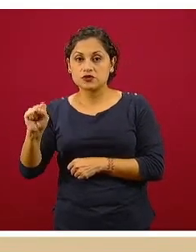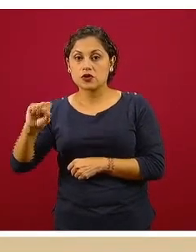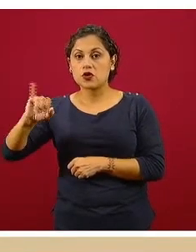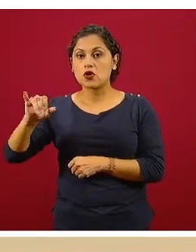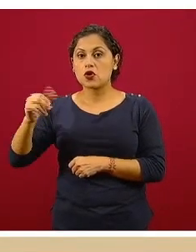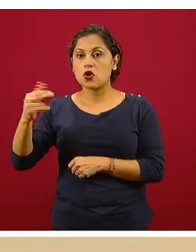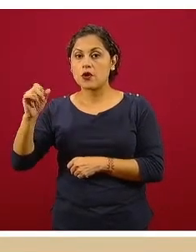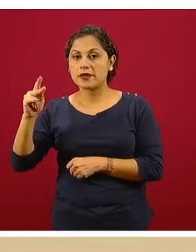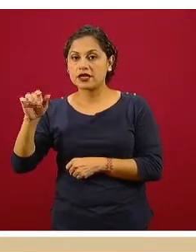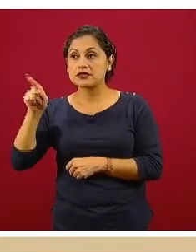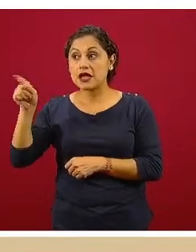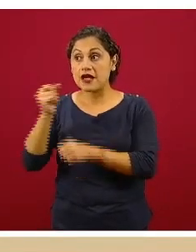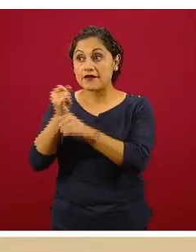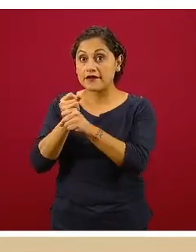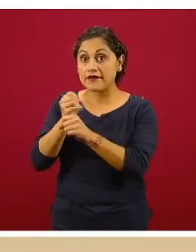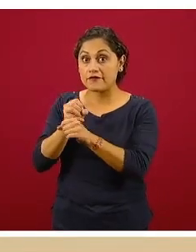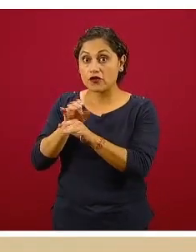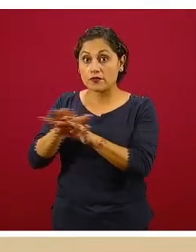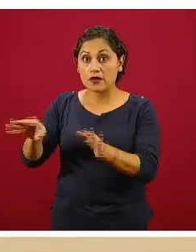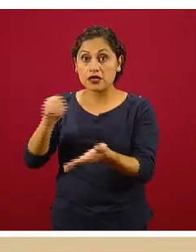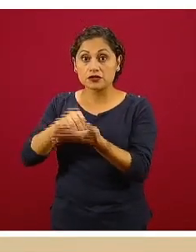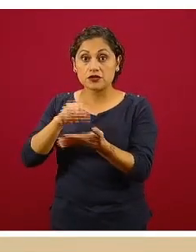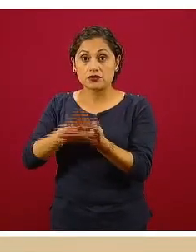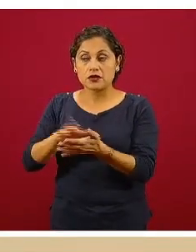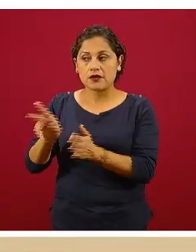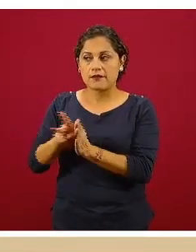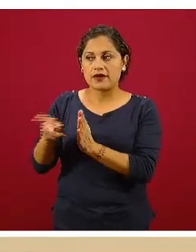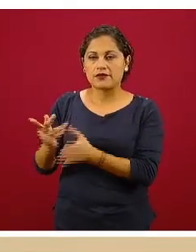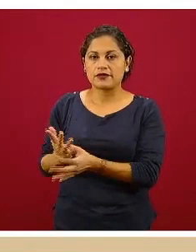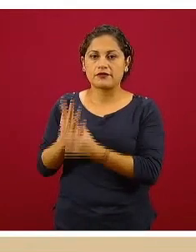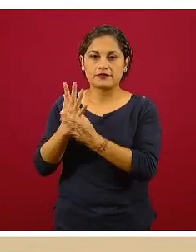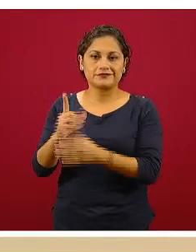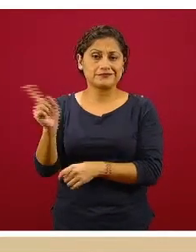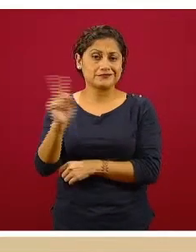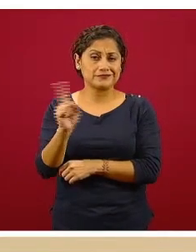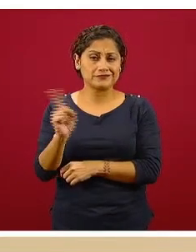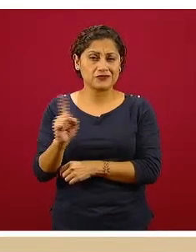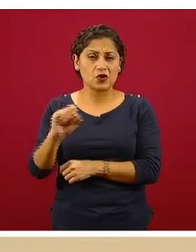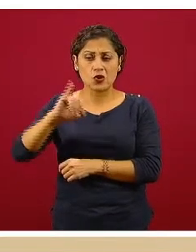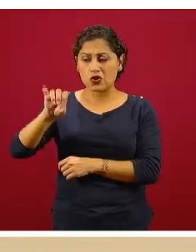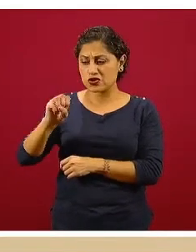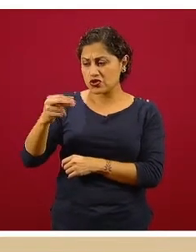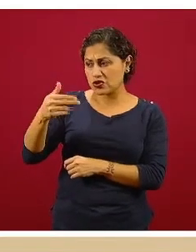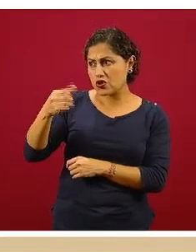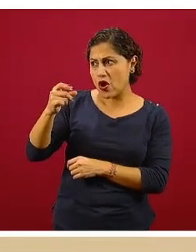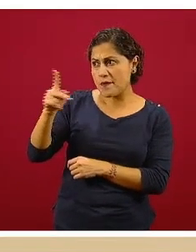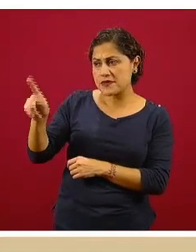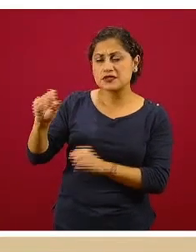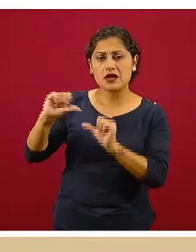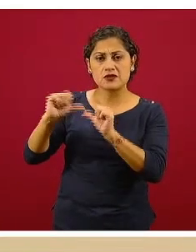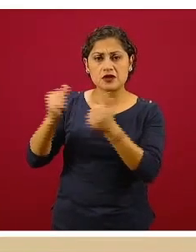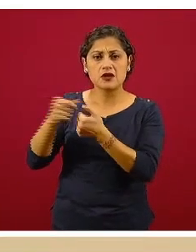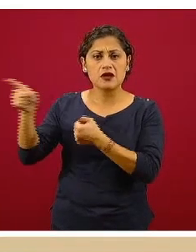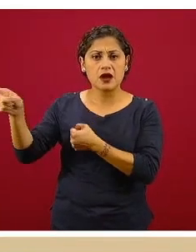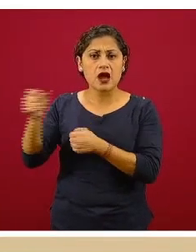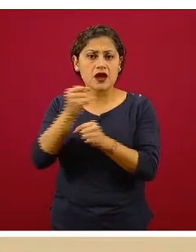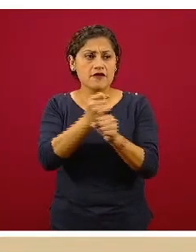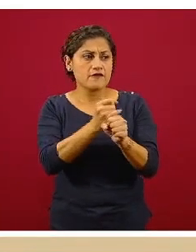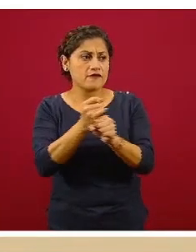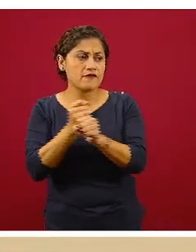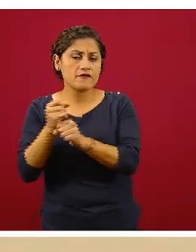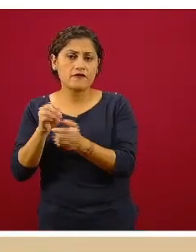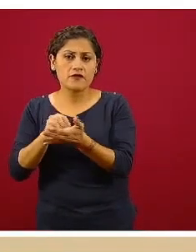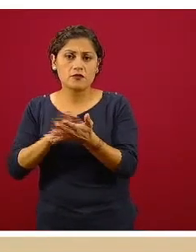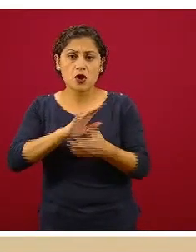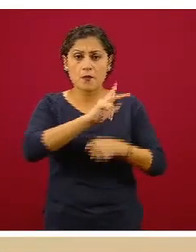produce información tampoco, que era otra cosa que decía esta primera plana. Solo compila la información que generamos los países. Regresando